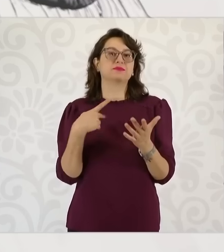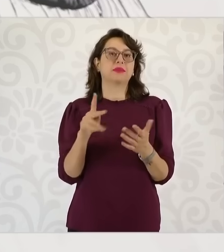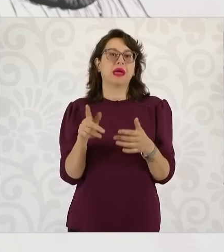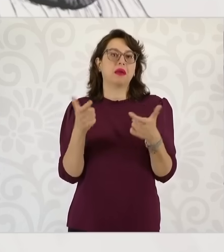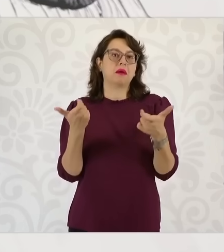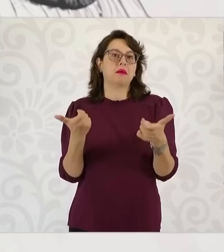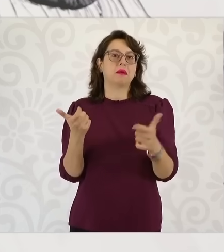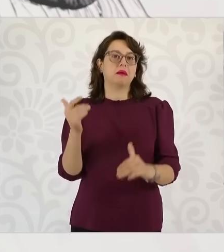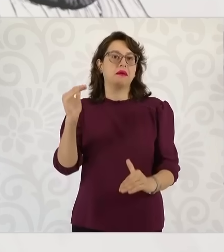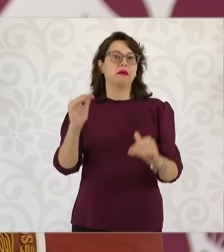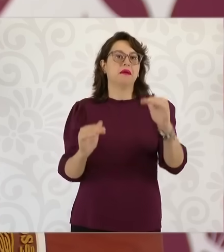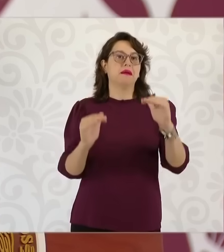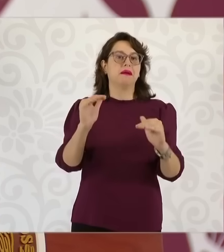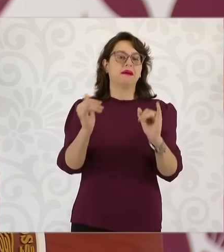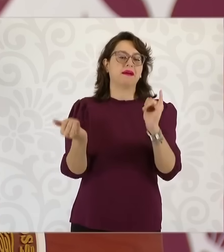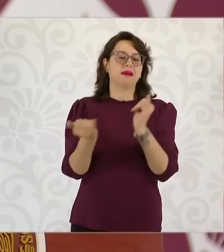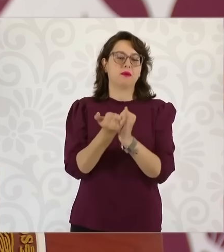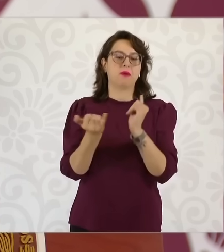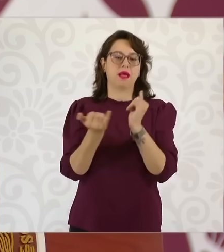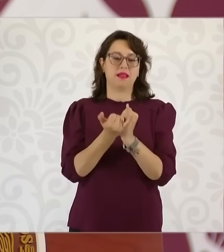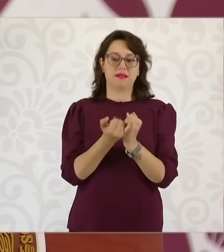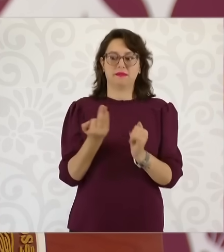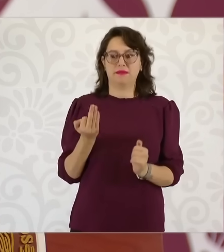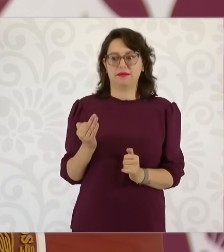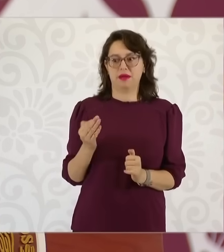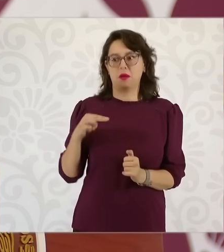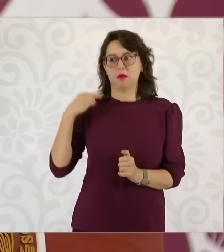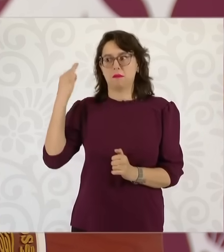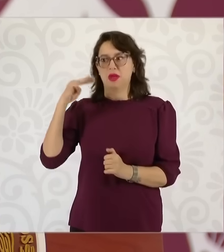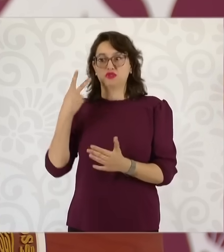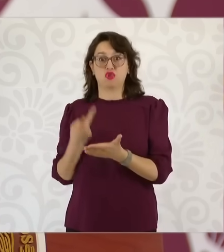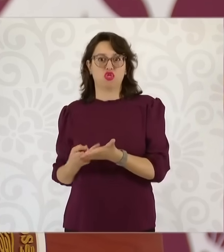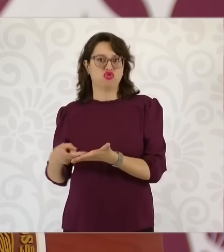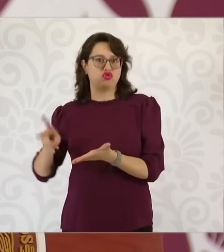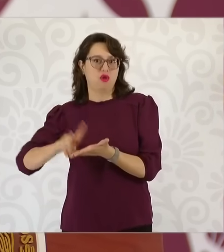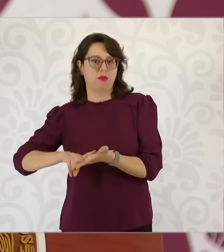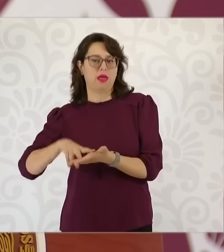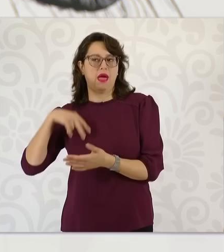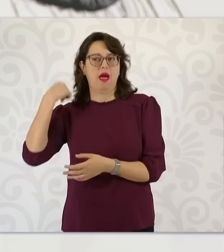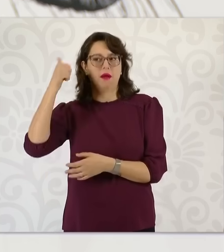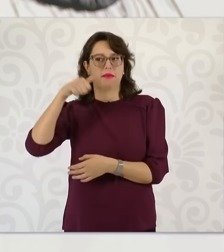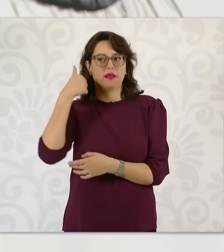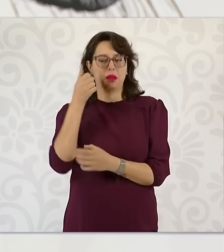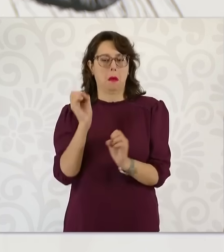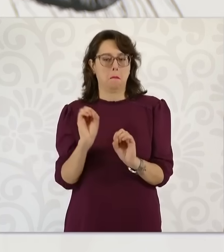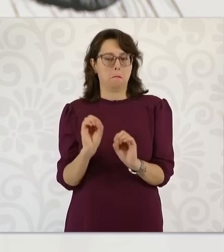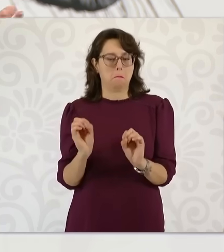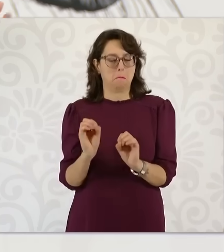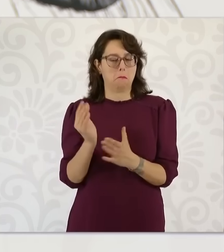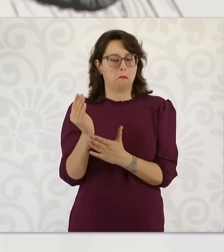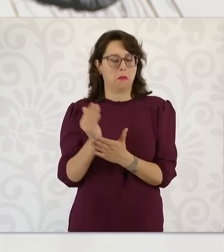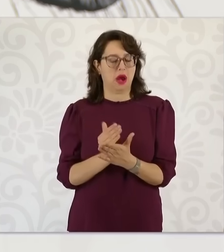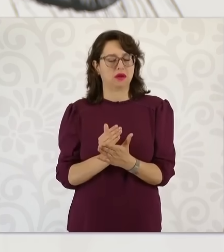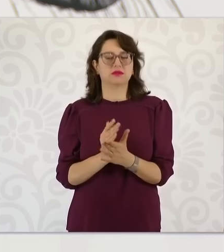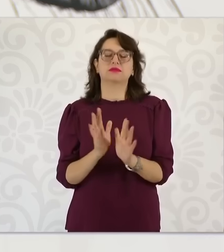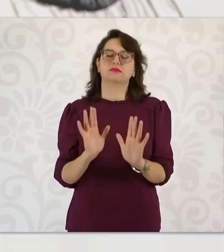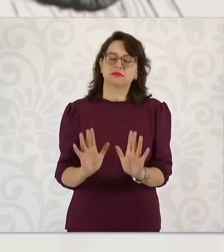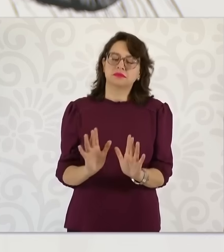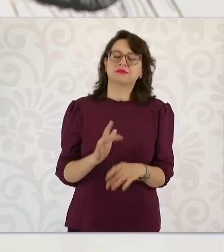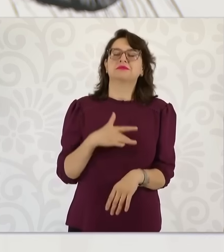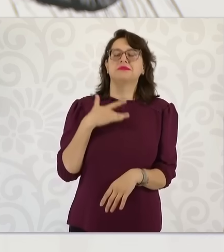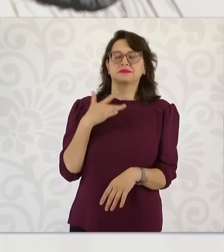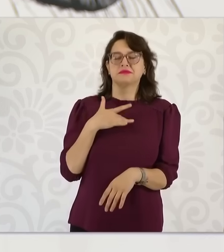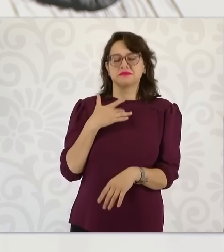exportaciones de vehículos en el mes de febrero y en el mes de marzo. Entonces nosotros creemos que tiene que ver con eso, y hablando con las